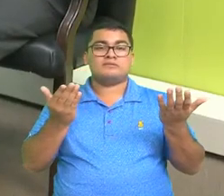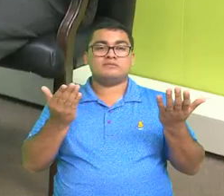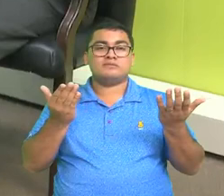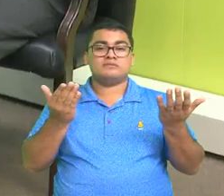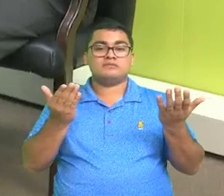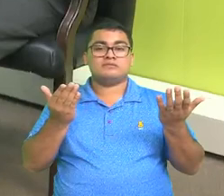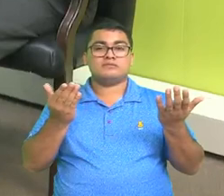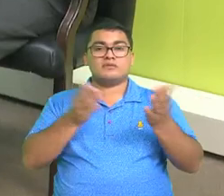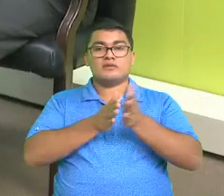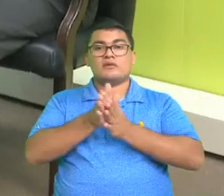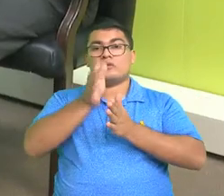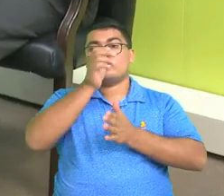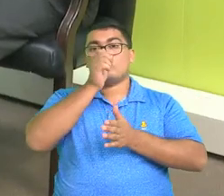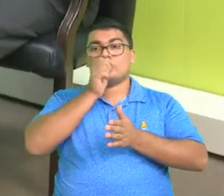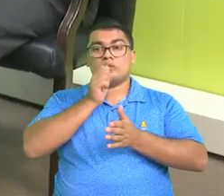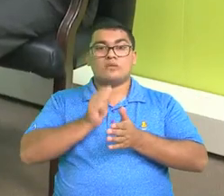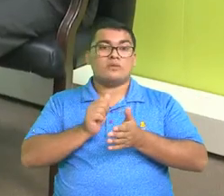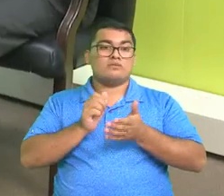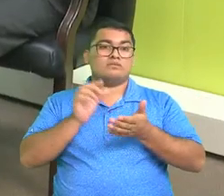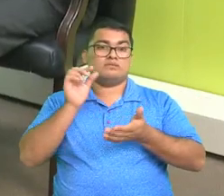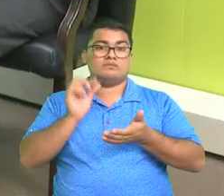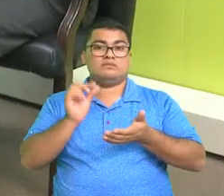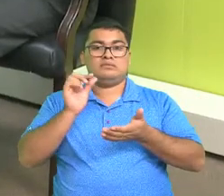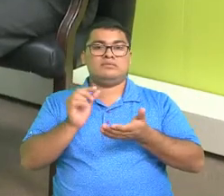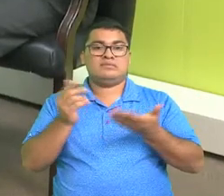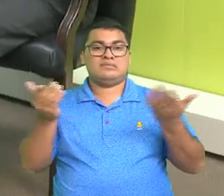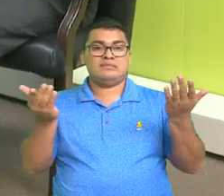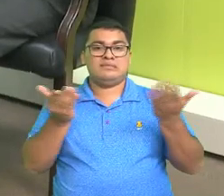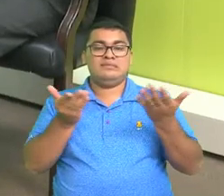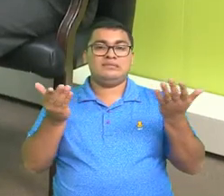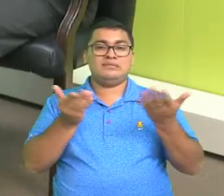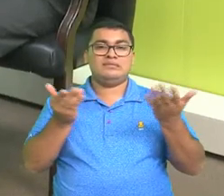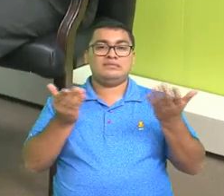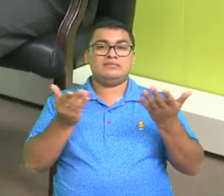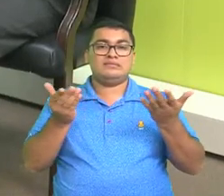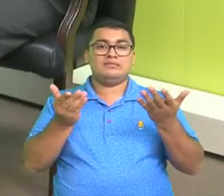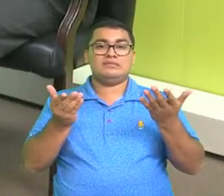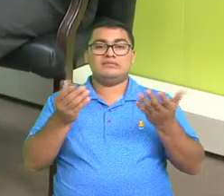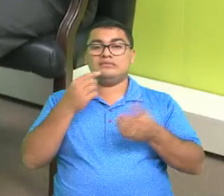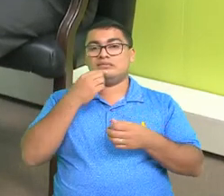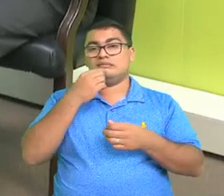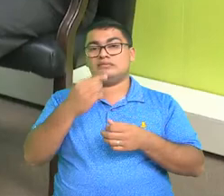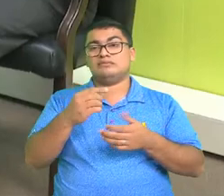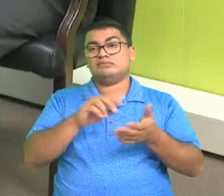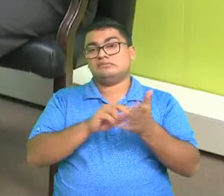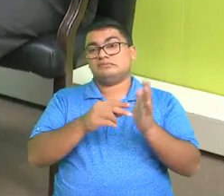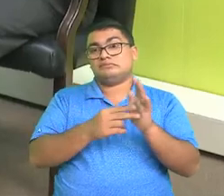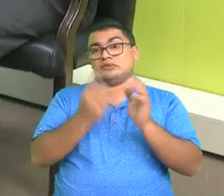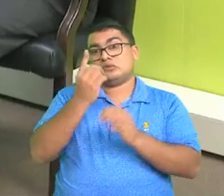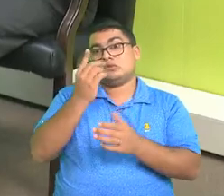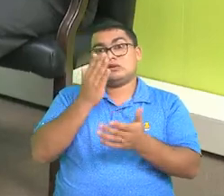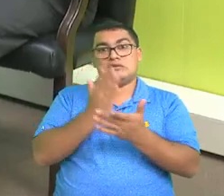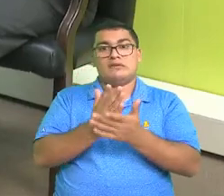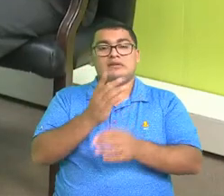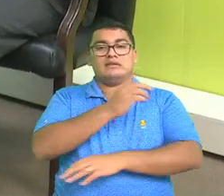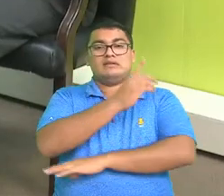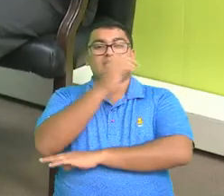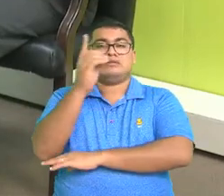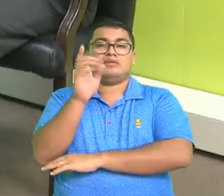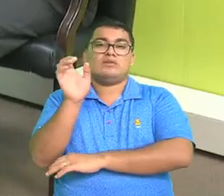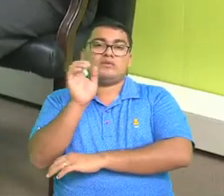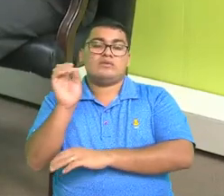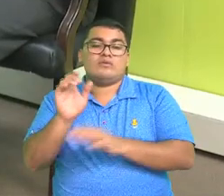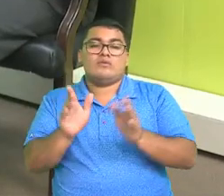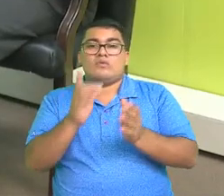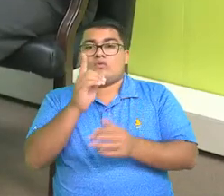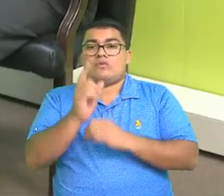cantidad de refresco por la caries dental, por la obesidad, ¿verdad? Darle tal vez una vez al día a los mayores de